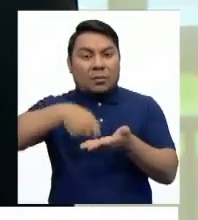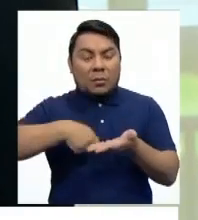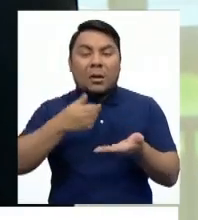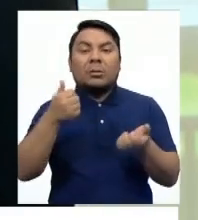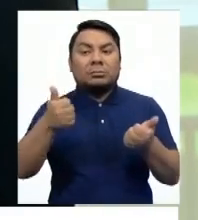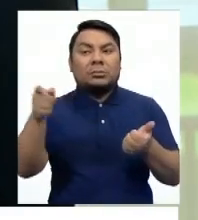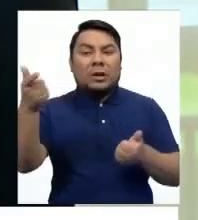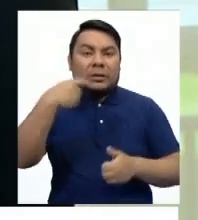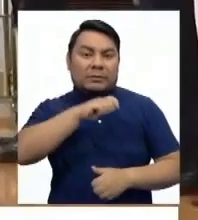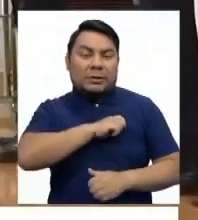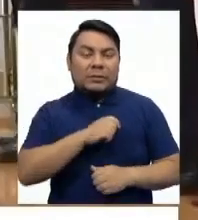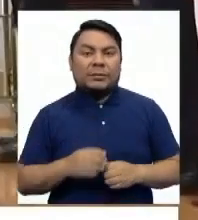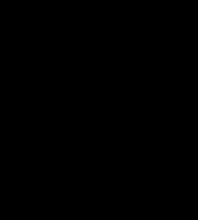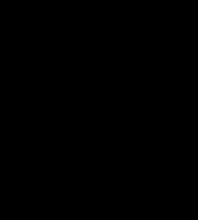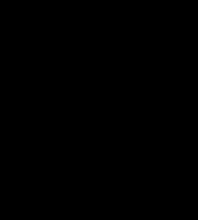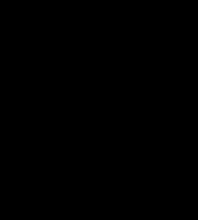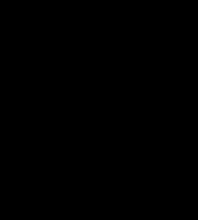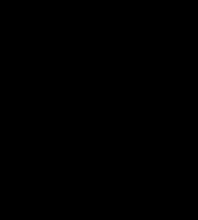España.